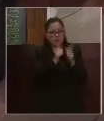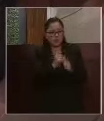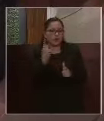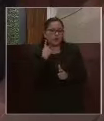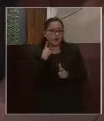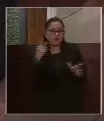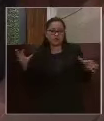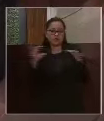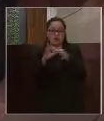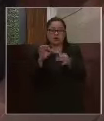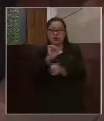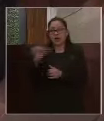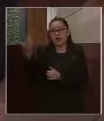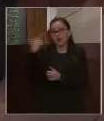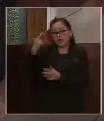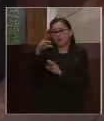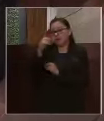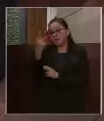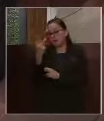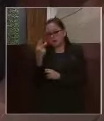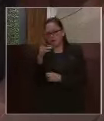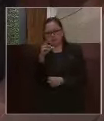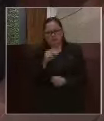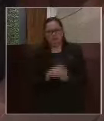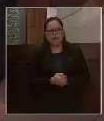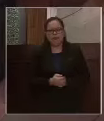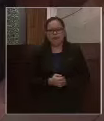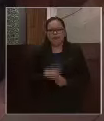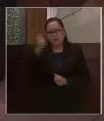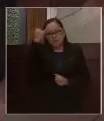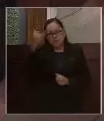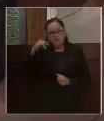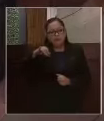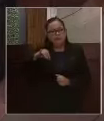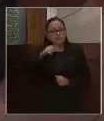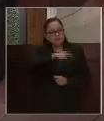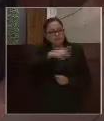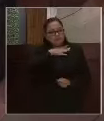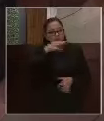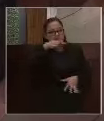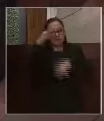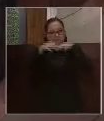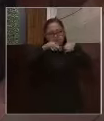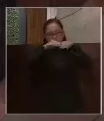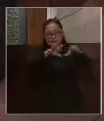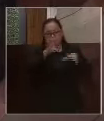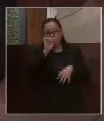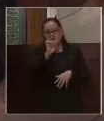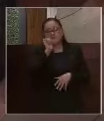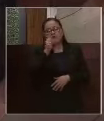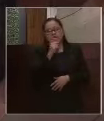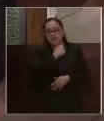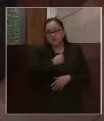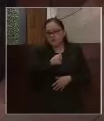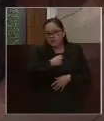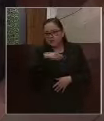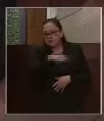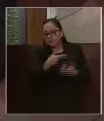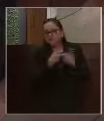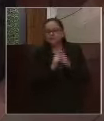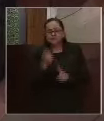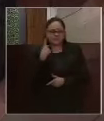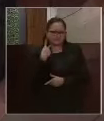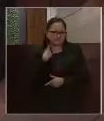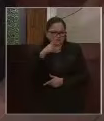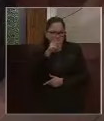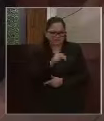De lo contrario, no basta la sola difusión de la noticia para acreditar una adquisición indebida en espacio en radio o televisión. De hecho, ya inclusive la jurisprudencia